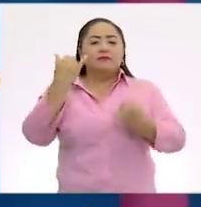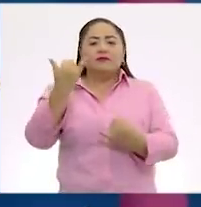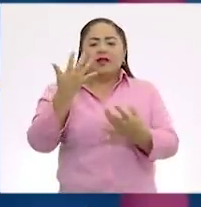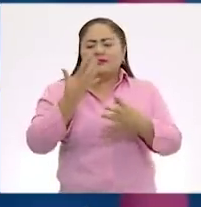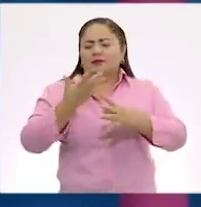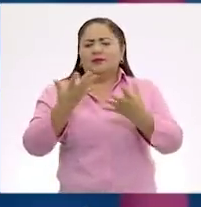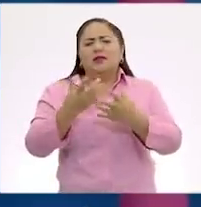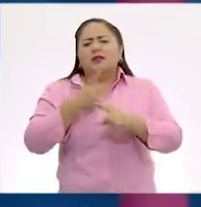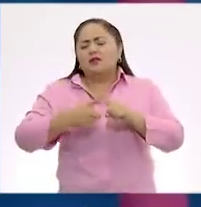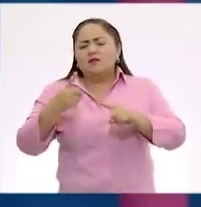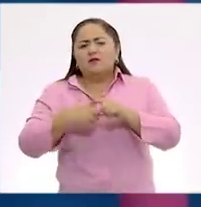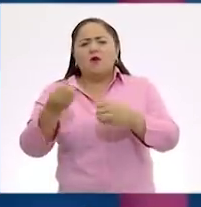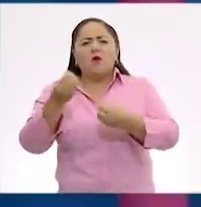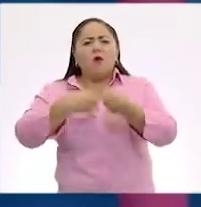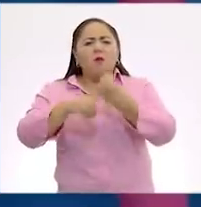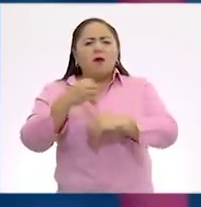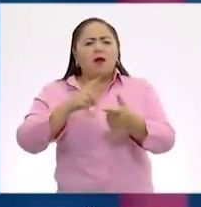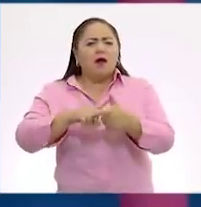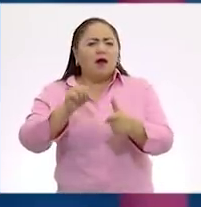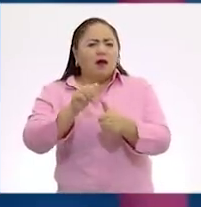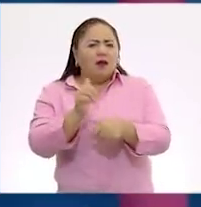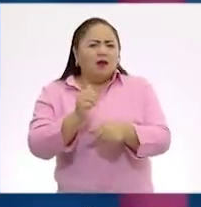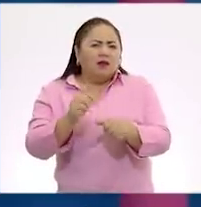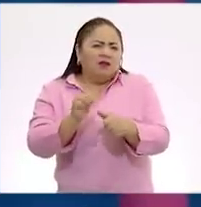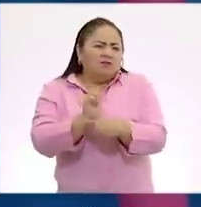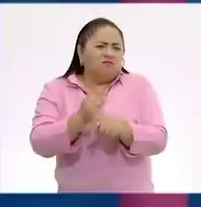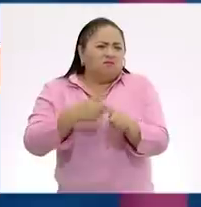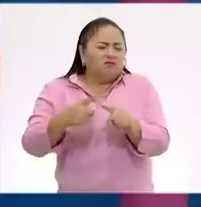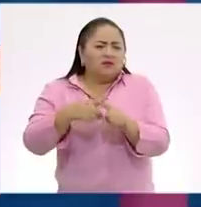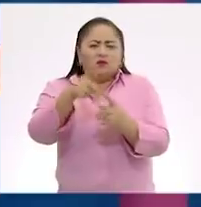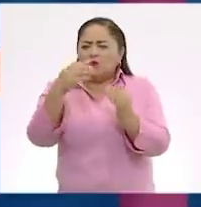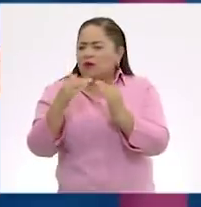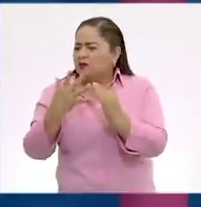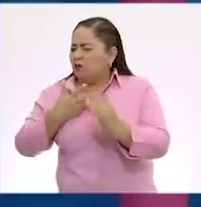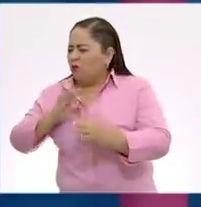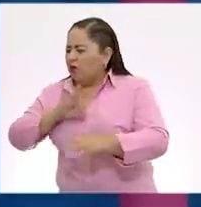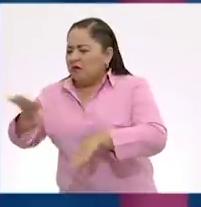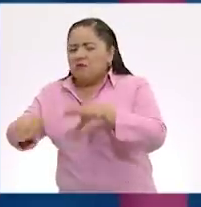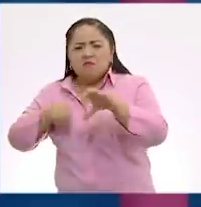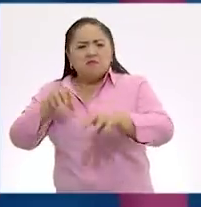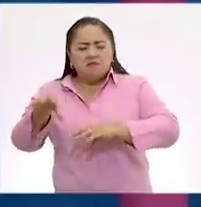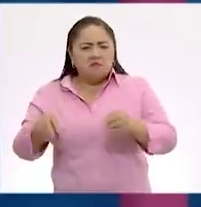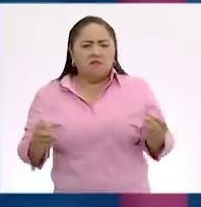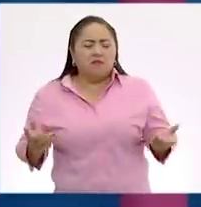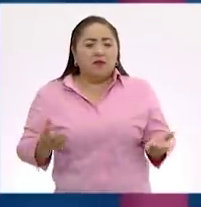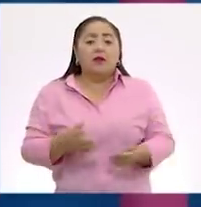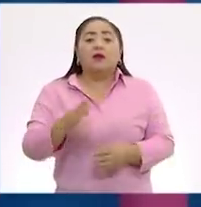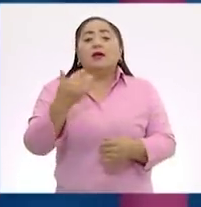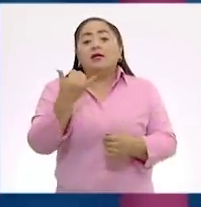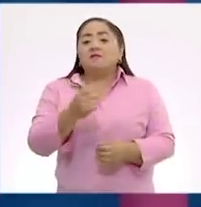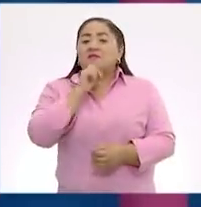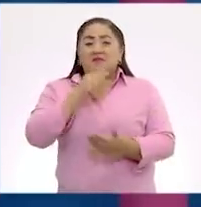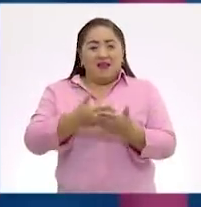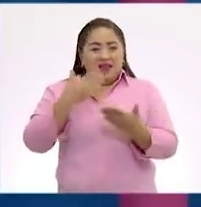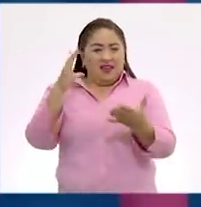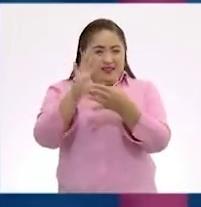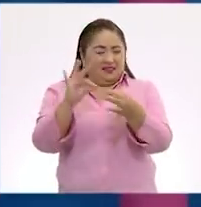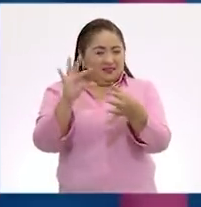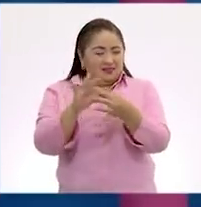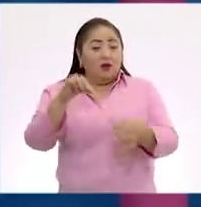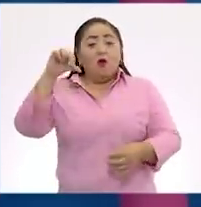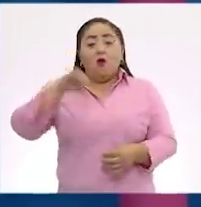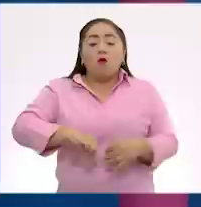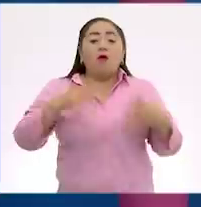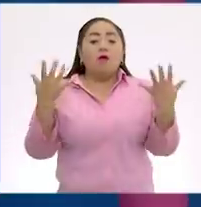crear diversas obras artísticas con objetos que tengamos en casa. Y como comentamos antes,